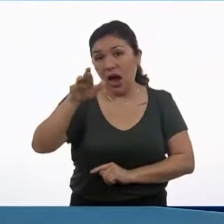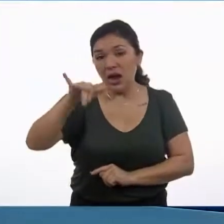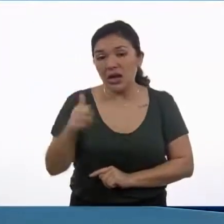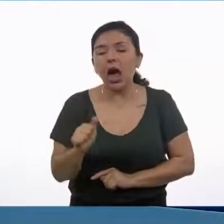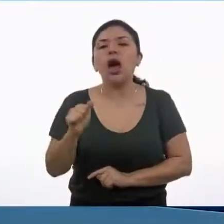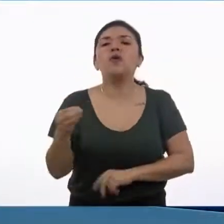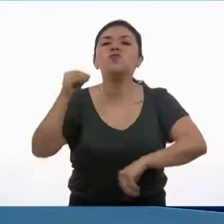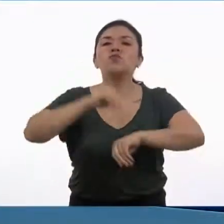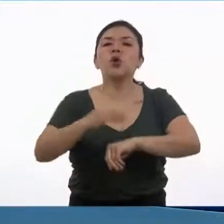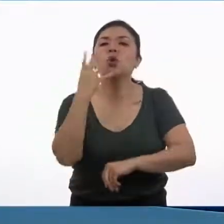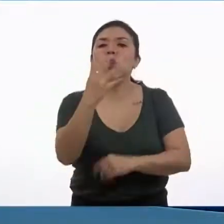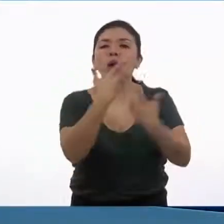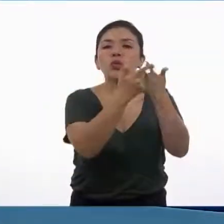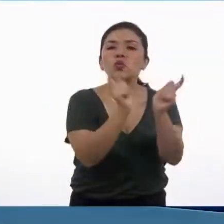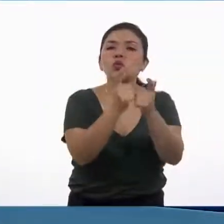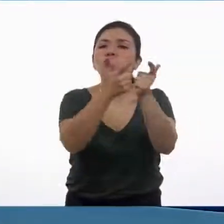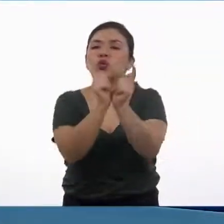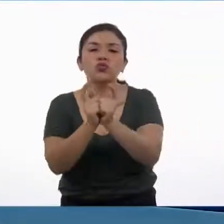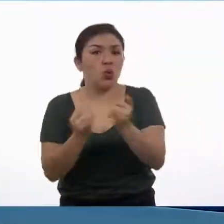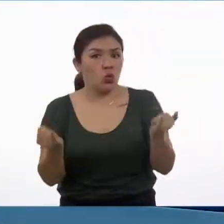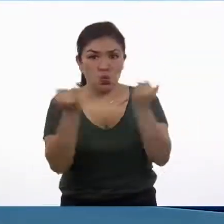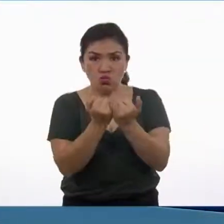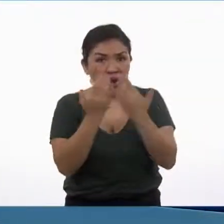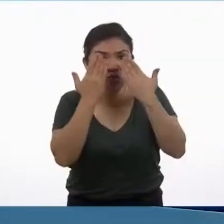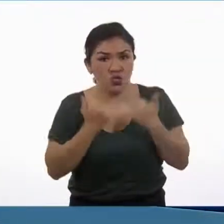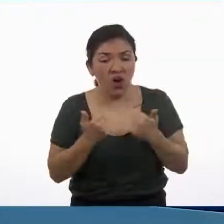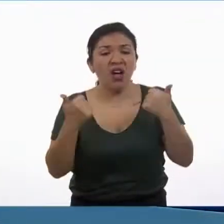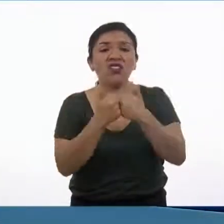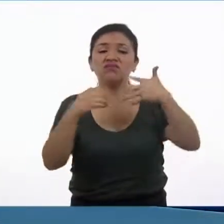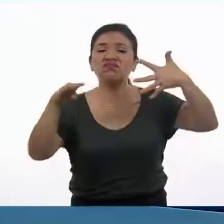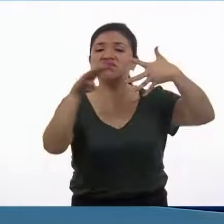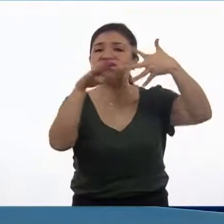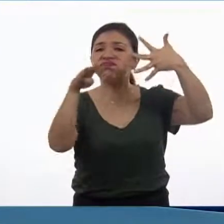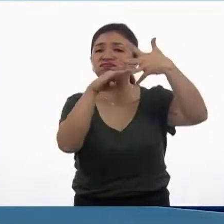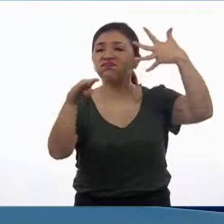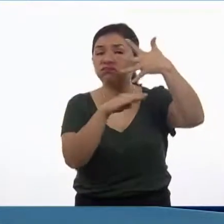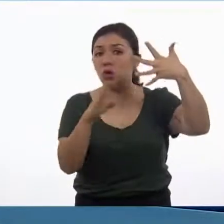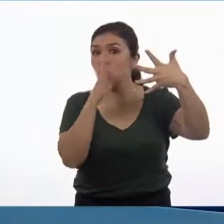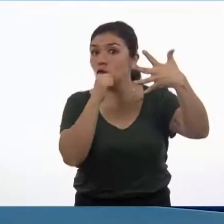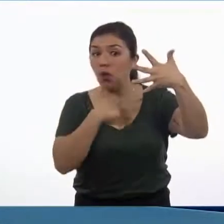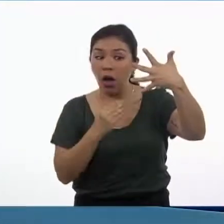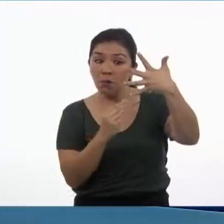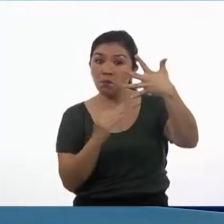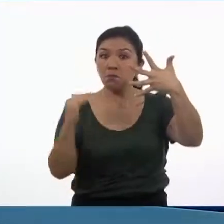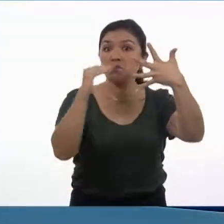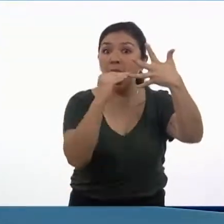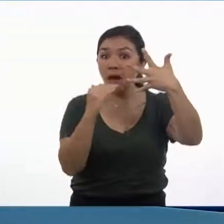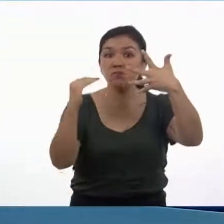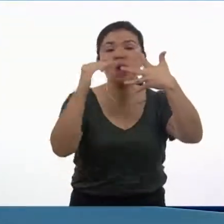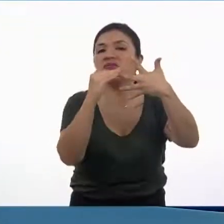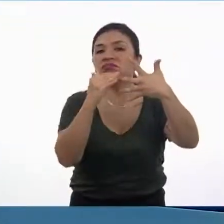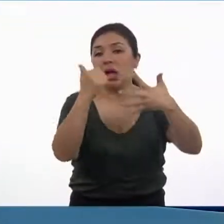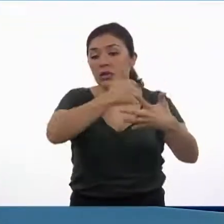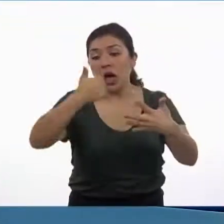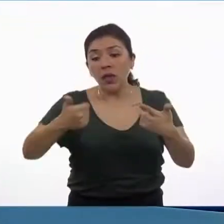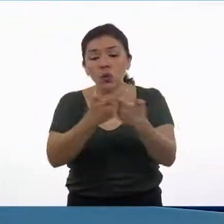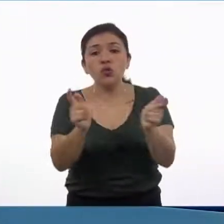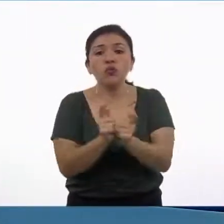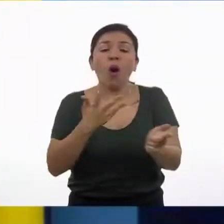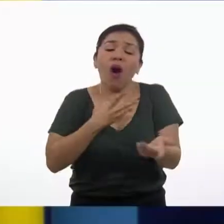estableció 4 grupos desiguales y estratificados, donde no se podía escalar y cada grupo tenía derechos